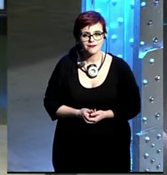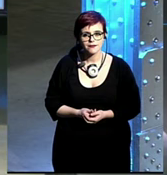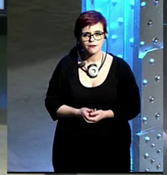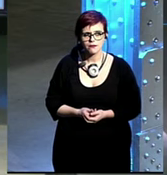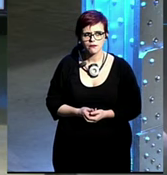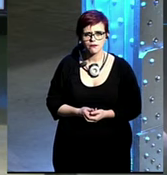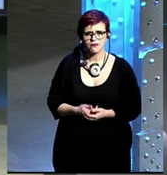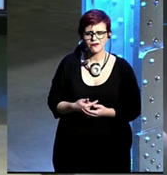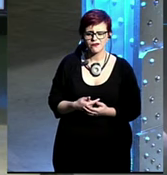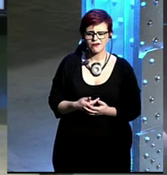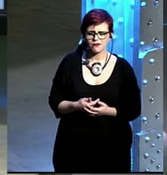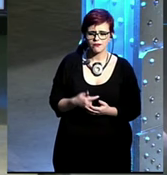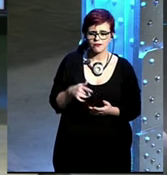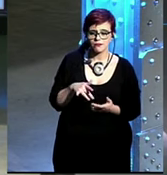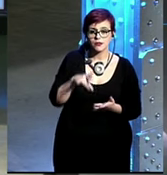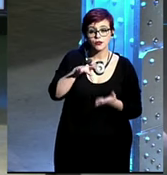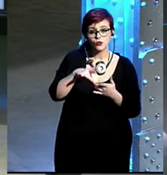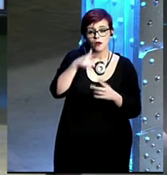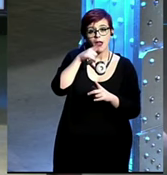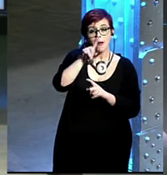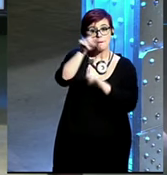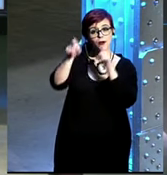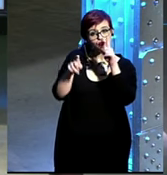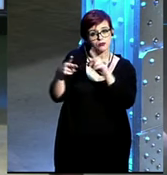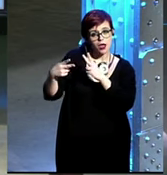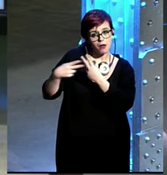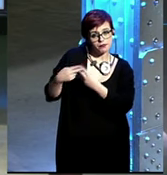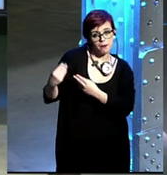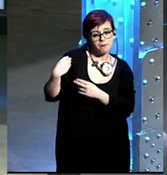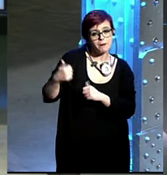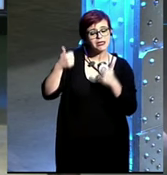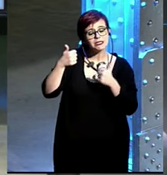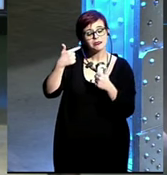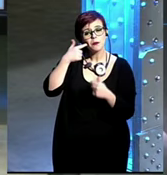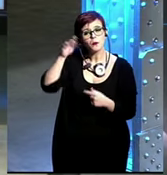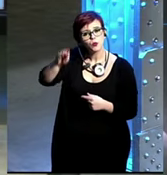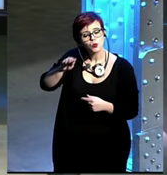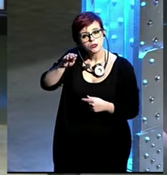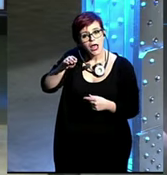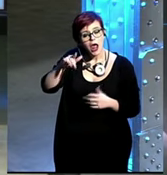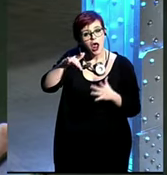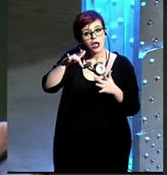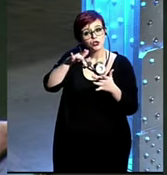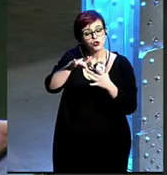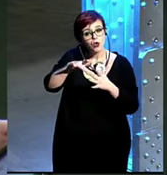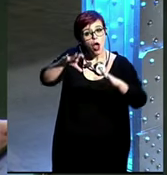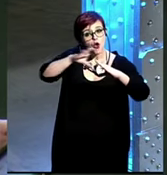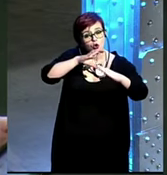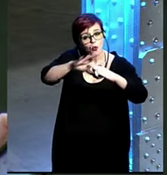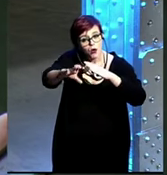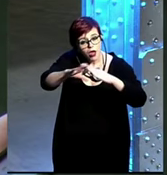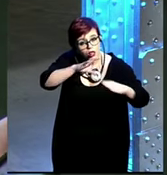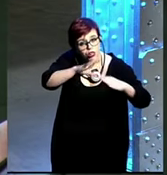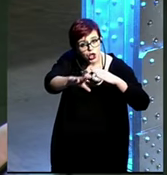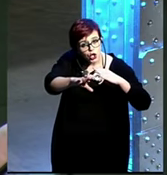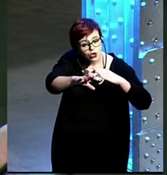Acaba de lanzarnos una pregunta más. ¿Es la comunicación el primer paso y elemento esencial para curar